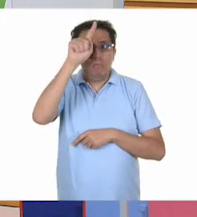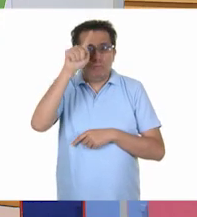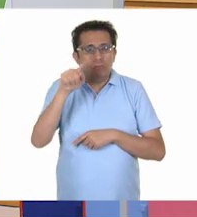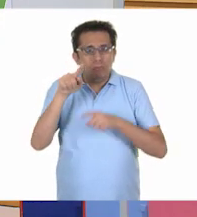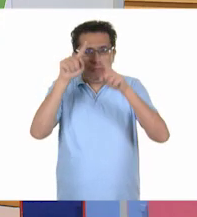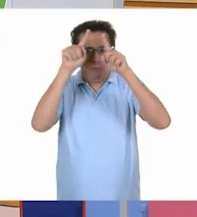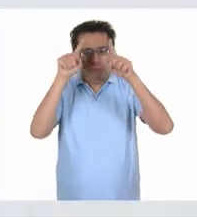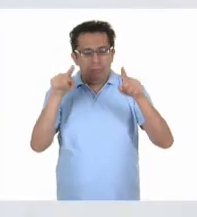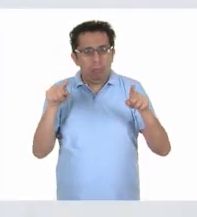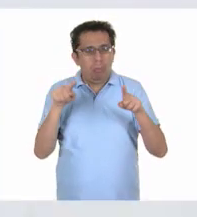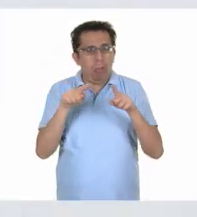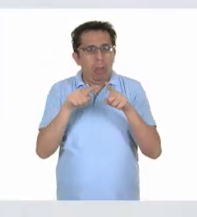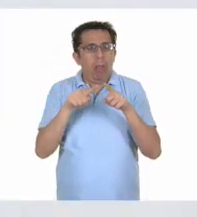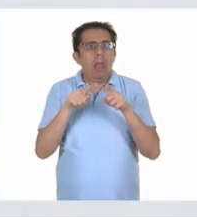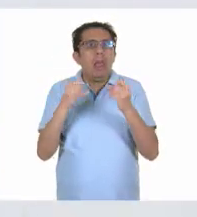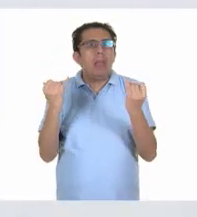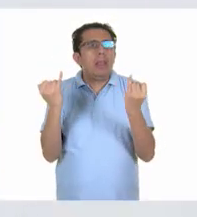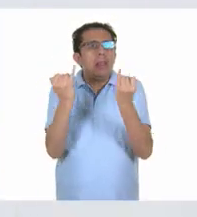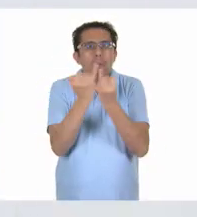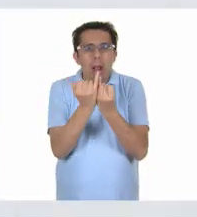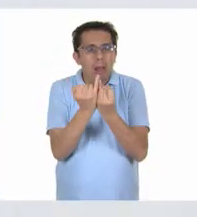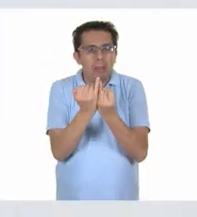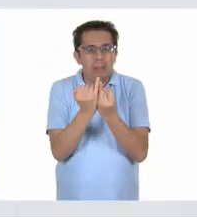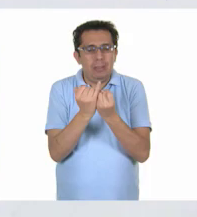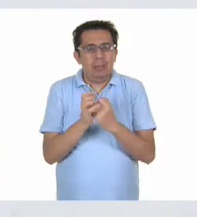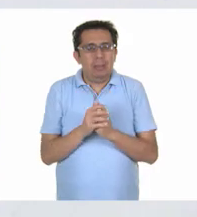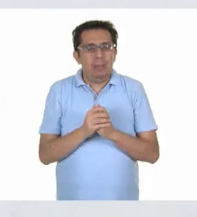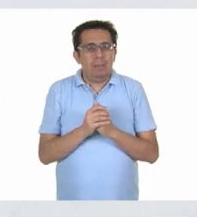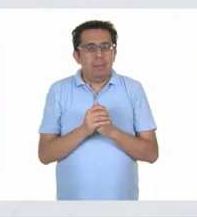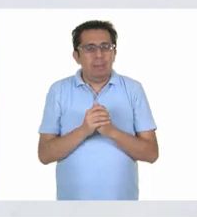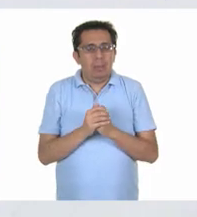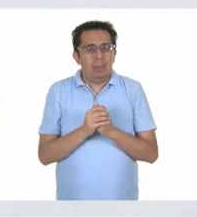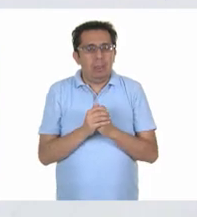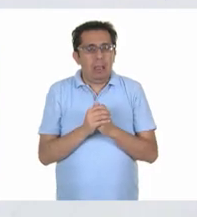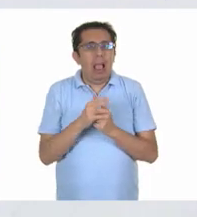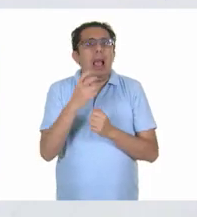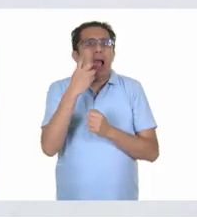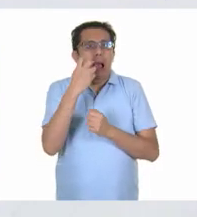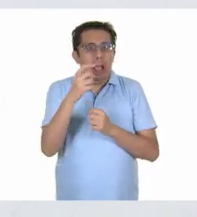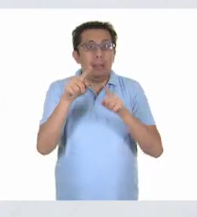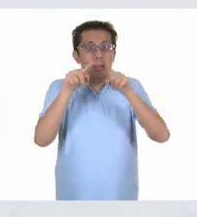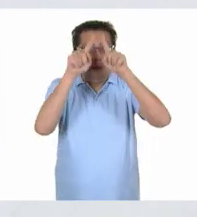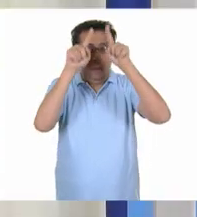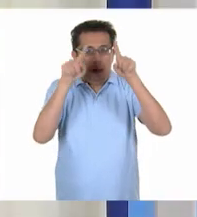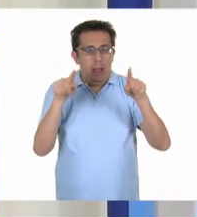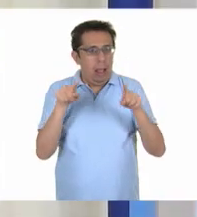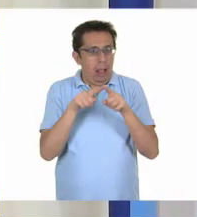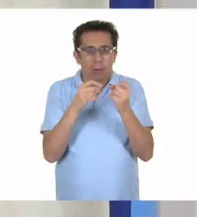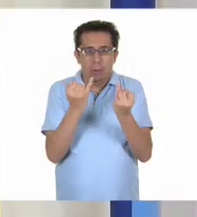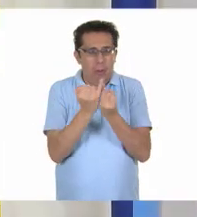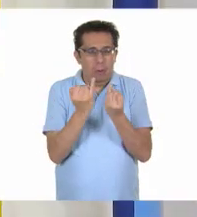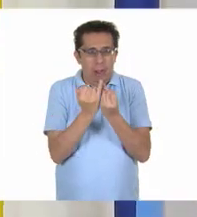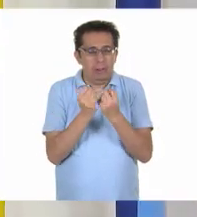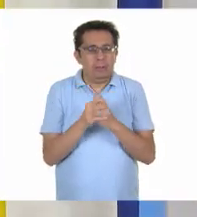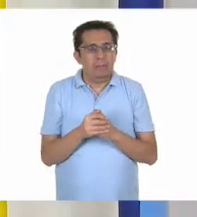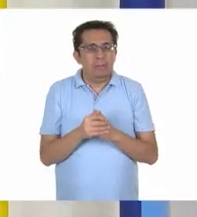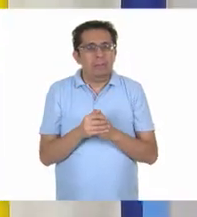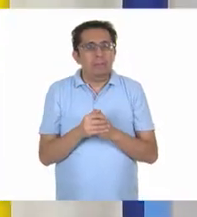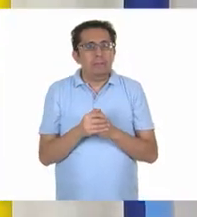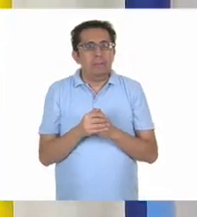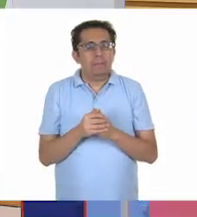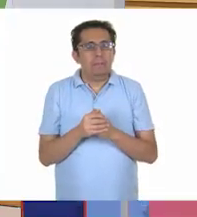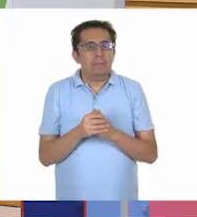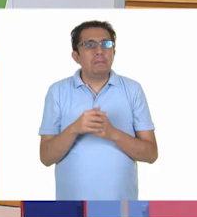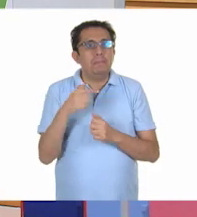lados iguales. Muy bien. Entonces, el tamaño de sus lados aristas son iguales. Ajá. Voy